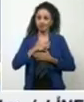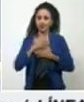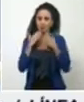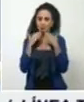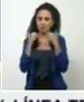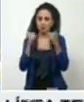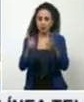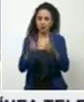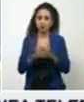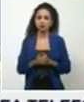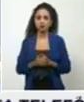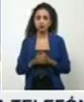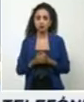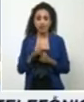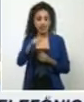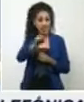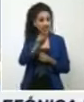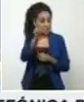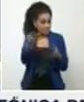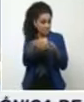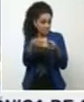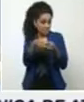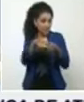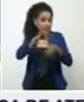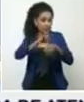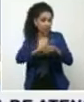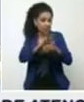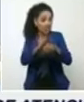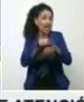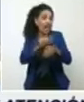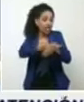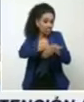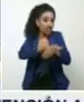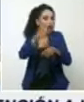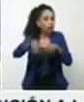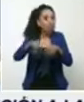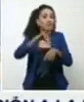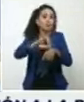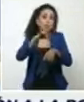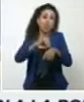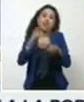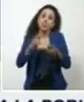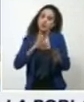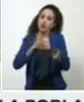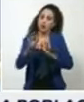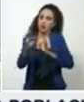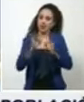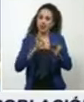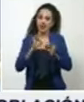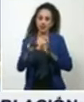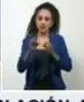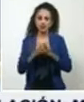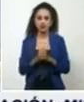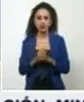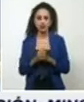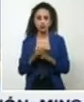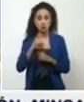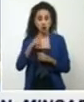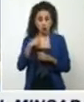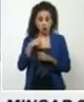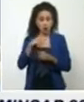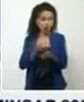Esas son personas que, si bien uno que no los tiene puede salir de la casa a comprar las